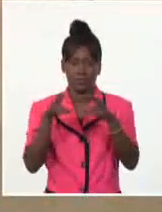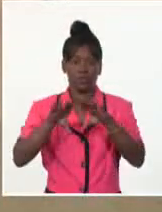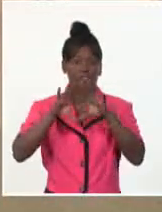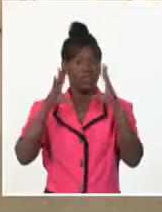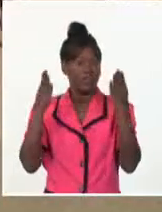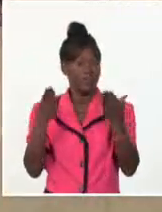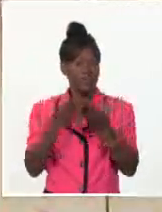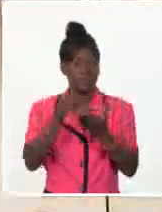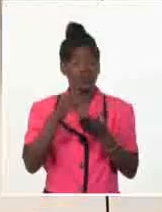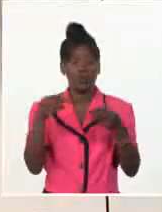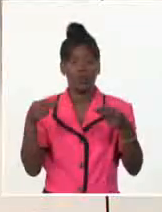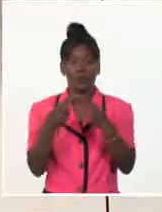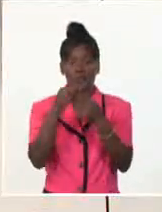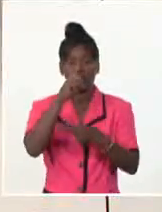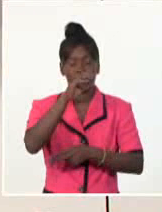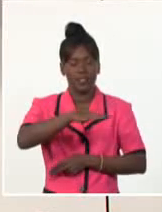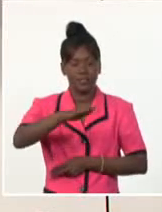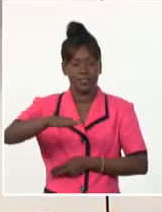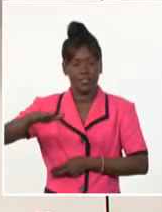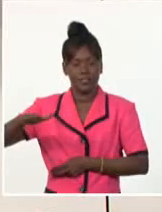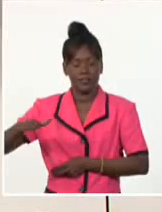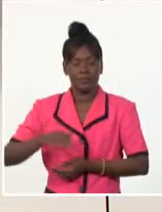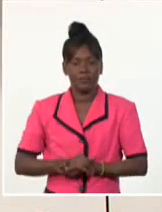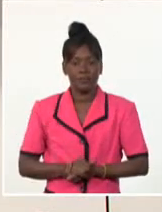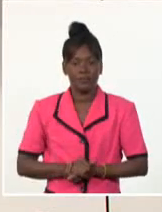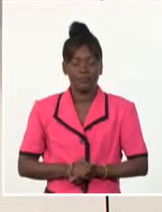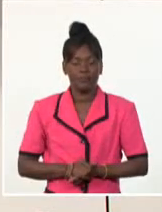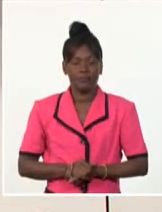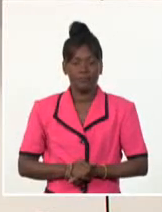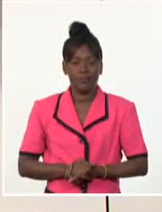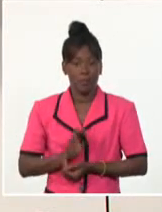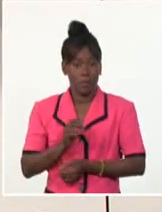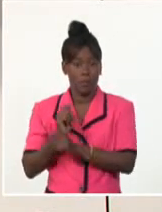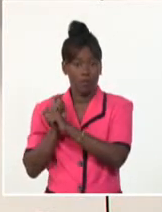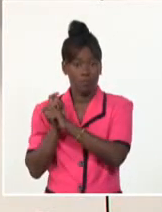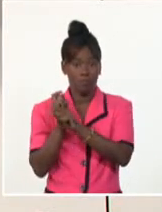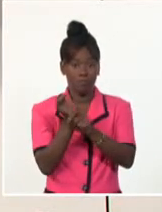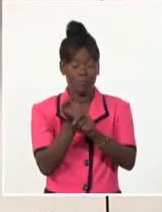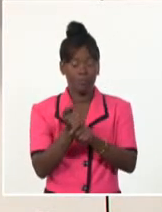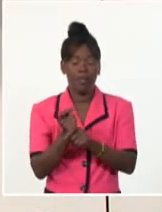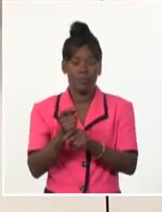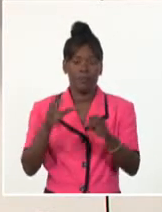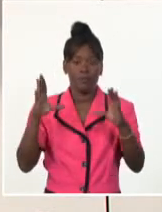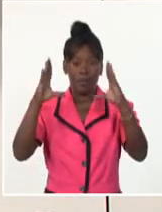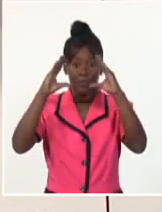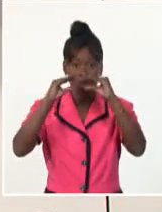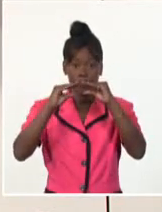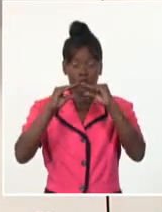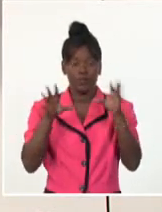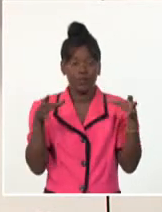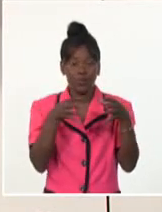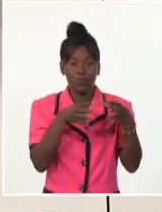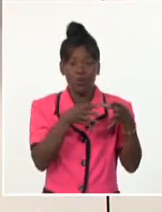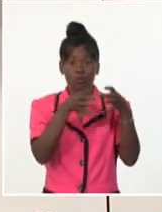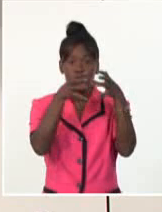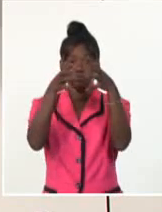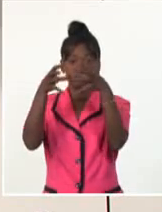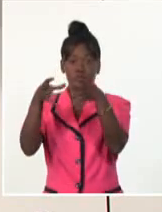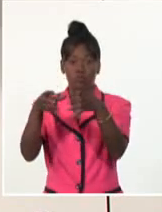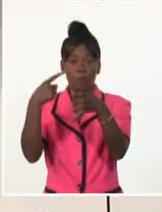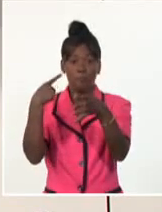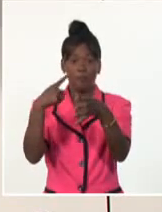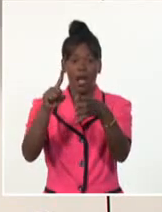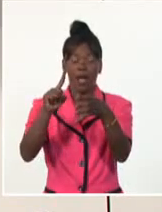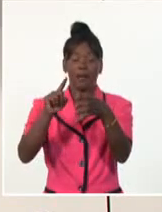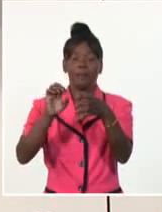las Pequeñas Ligas. Y a propósito del béisbol, esta noche el conjunto cubano que nos representará en el 5º Clásico Mundial